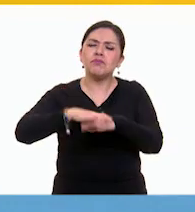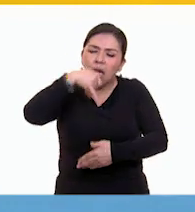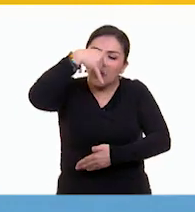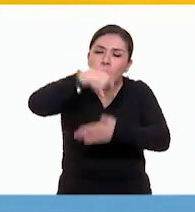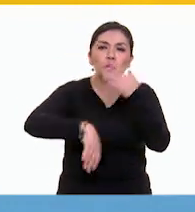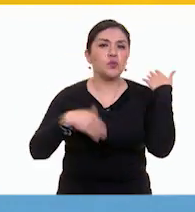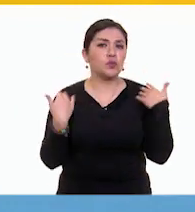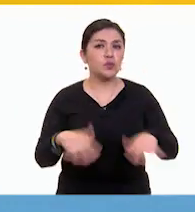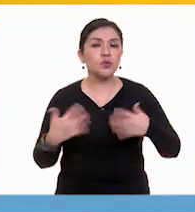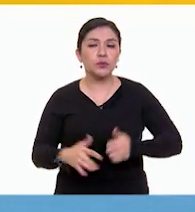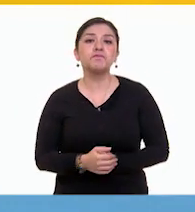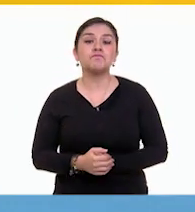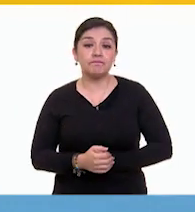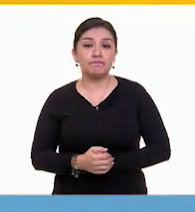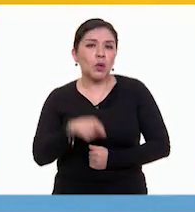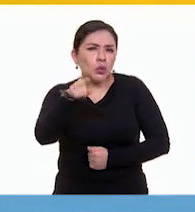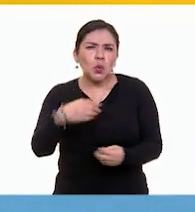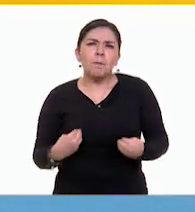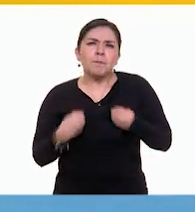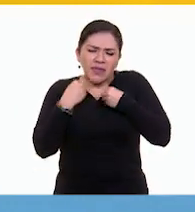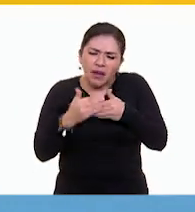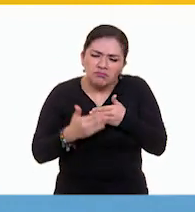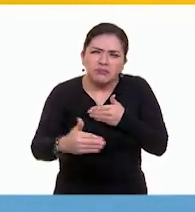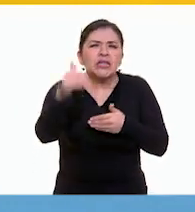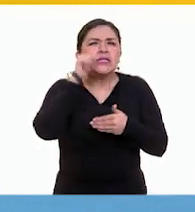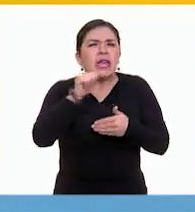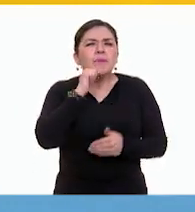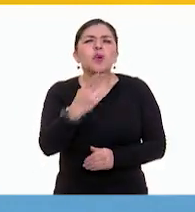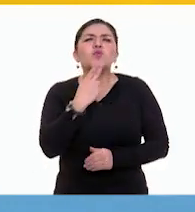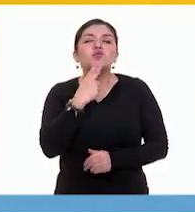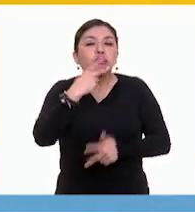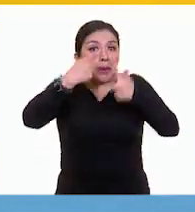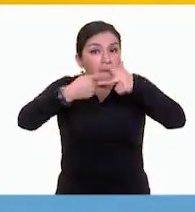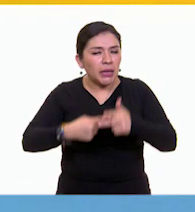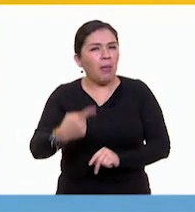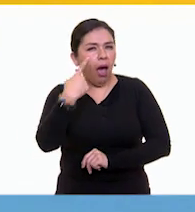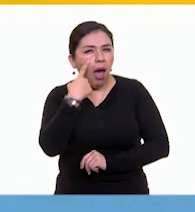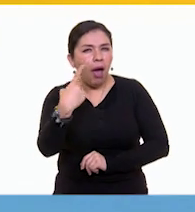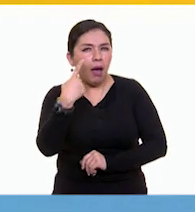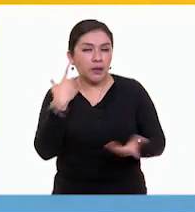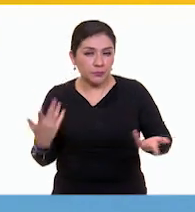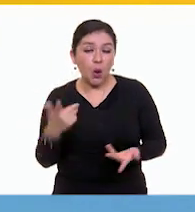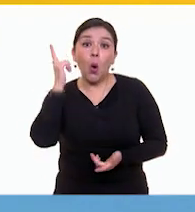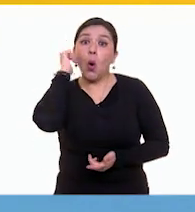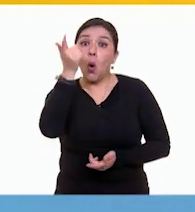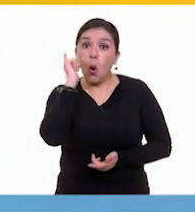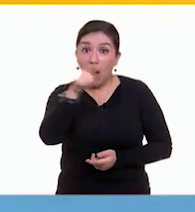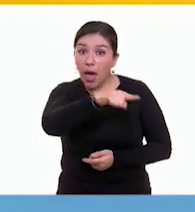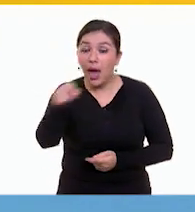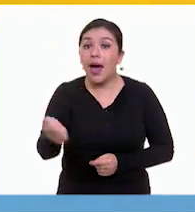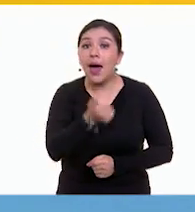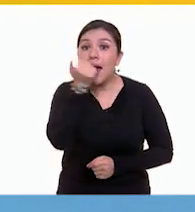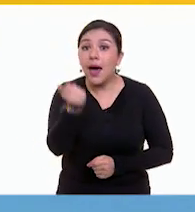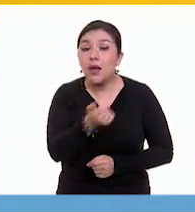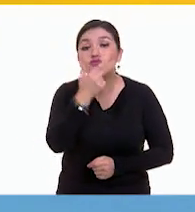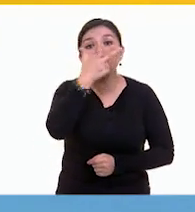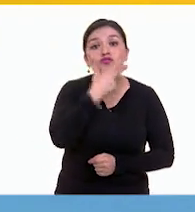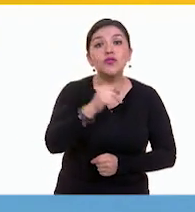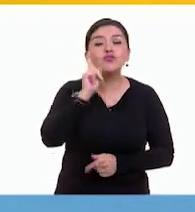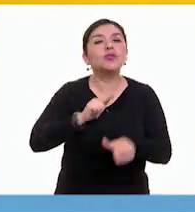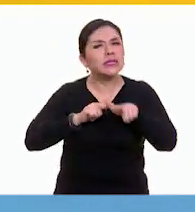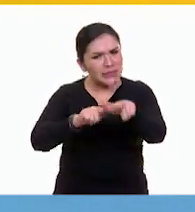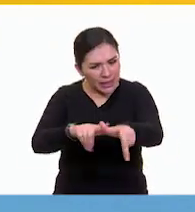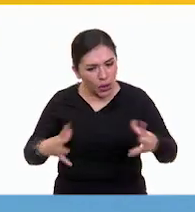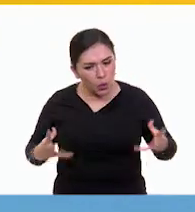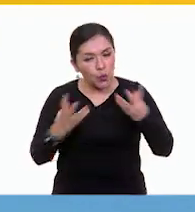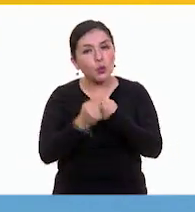números. En nuestra vida siempre hacemos uso de las matemáticas. Así que espero, alumnas y alumnos, que sigamos